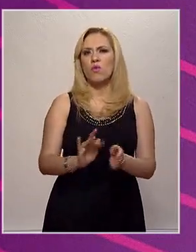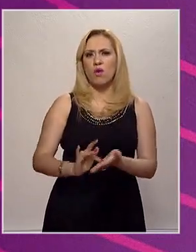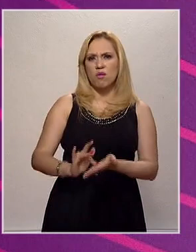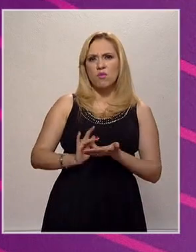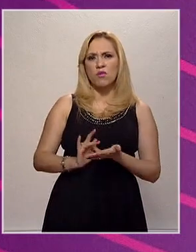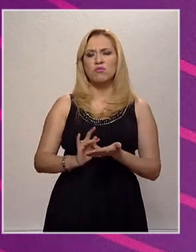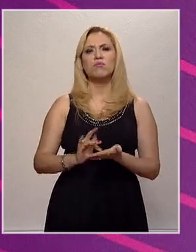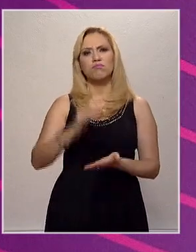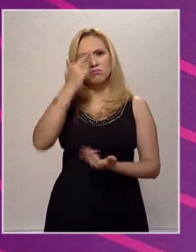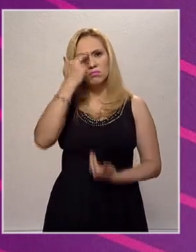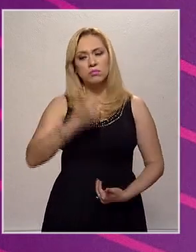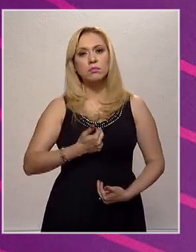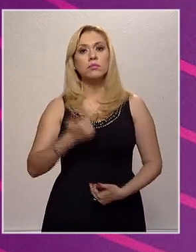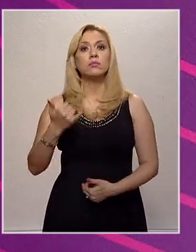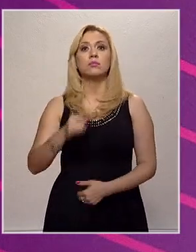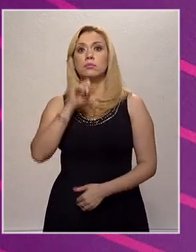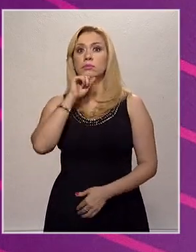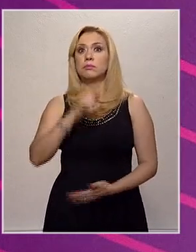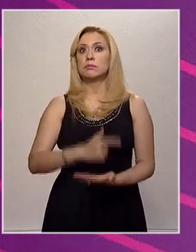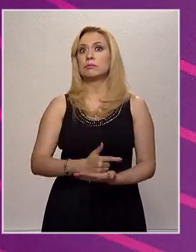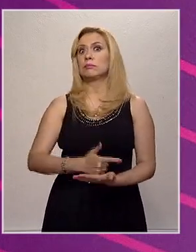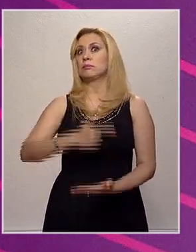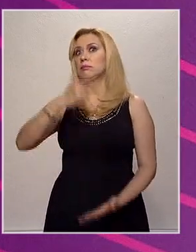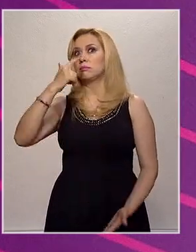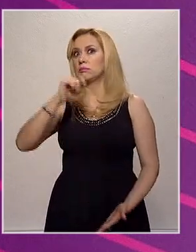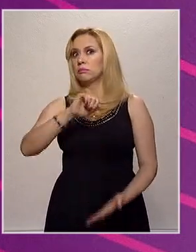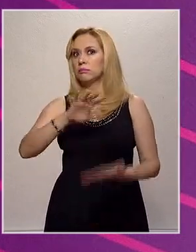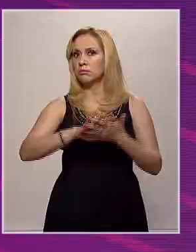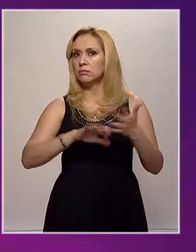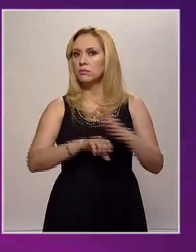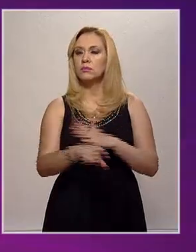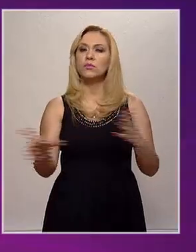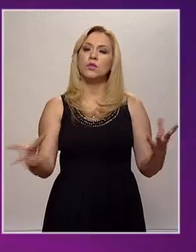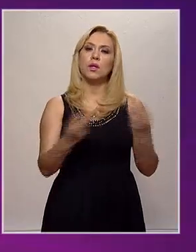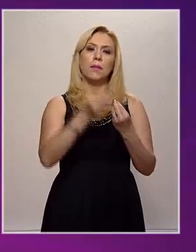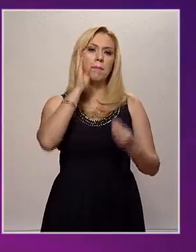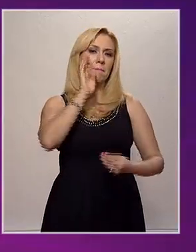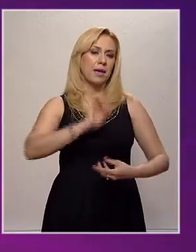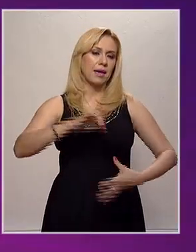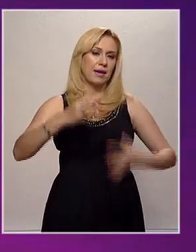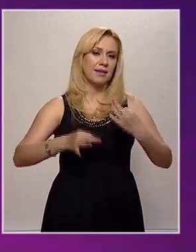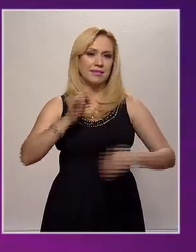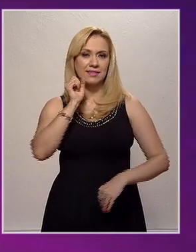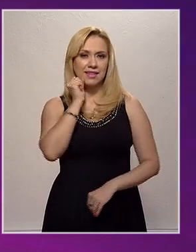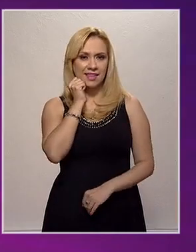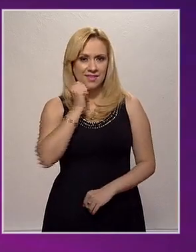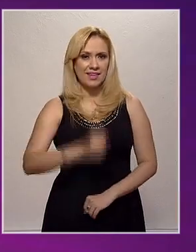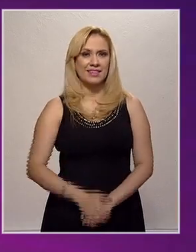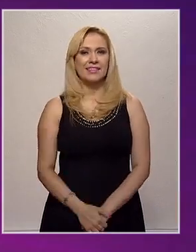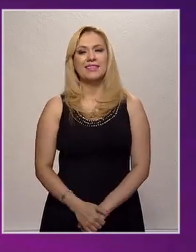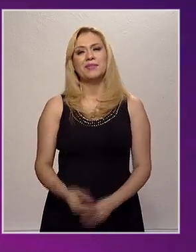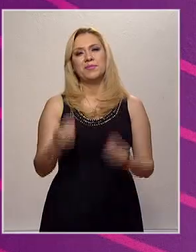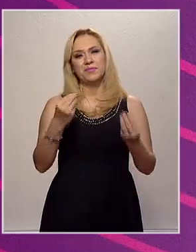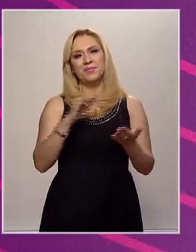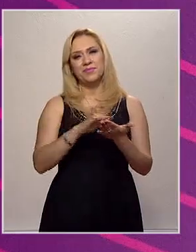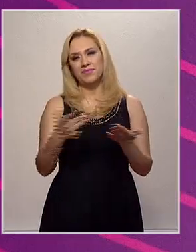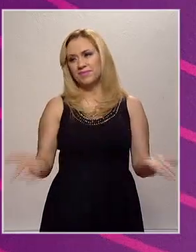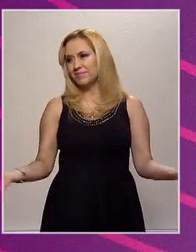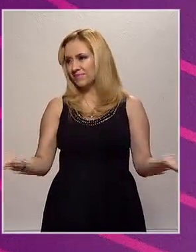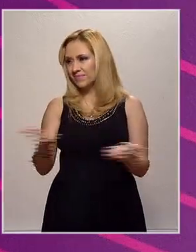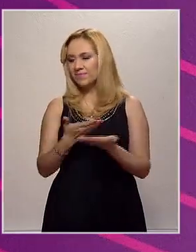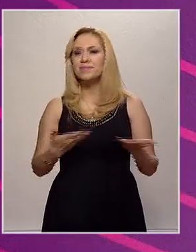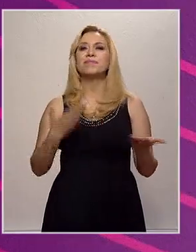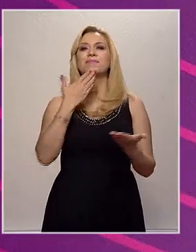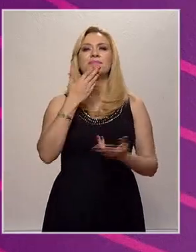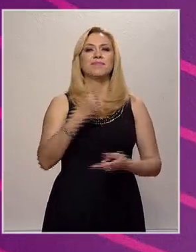casos relacionados a violaciones graves de derechos en materia penal. Bienvenida, Joy. Pues muchas gracias por estar aquí. Les